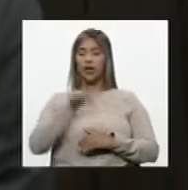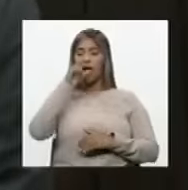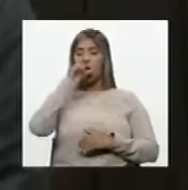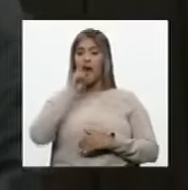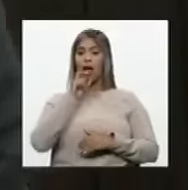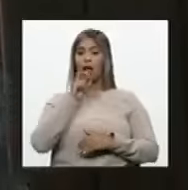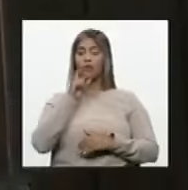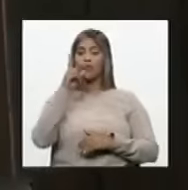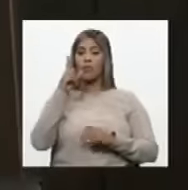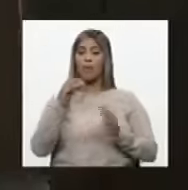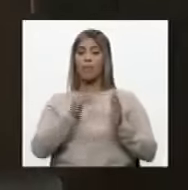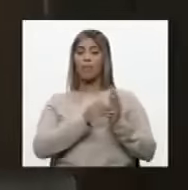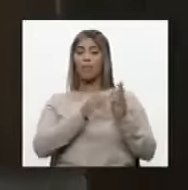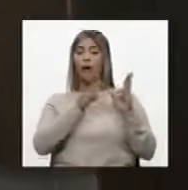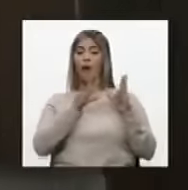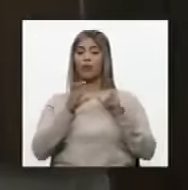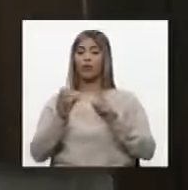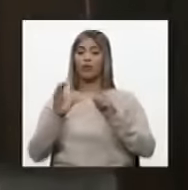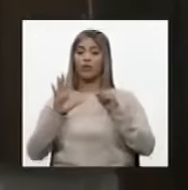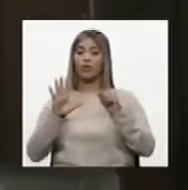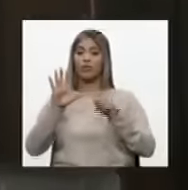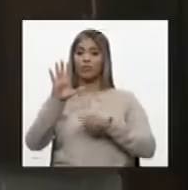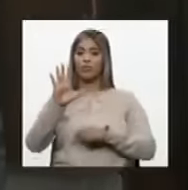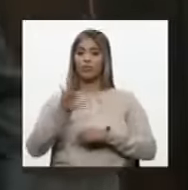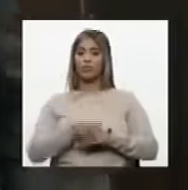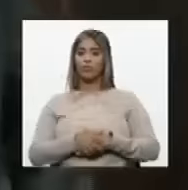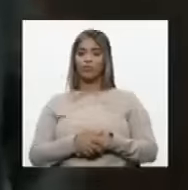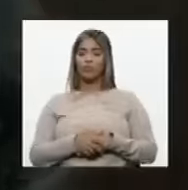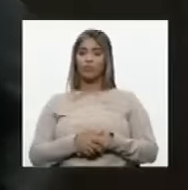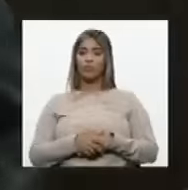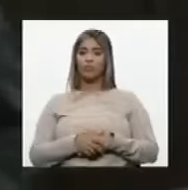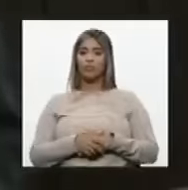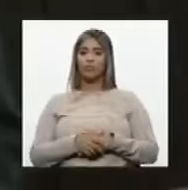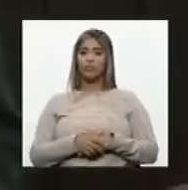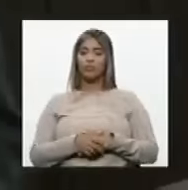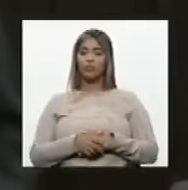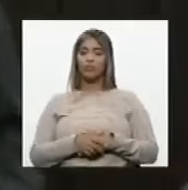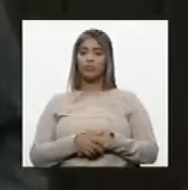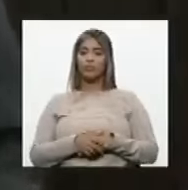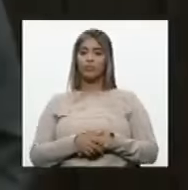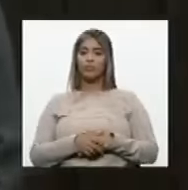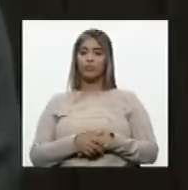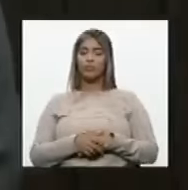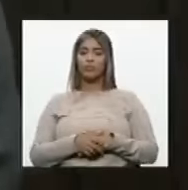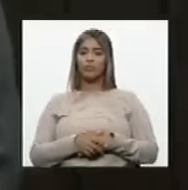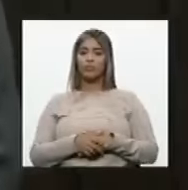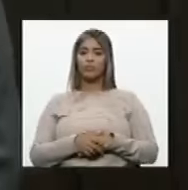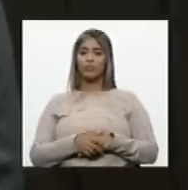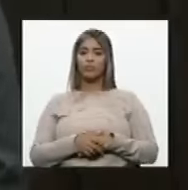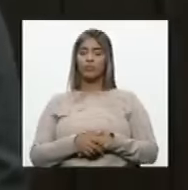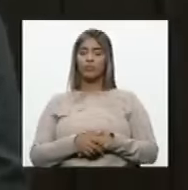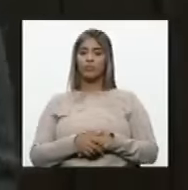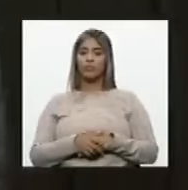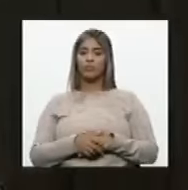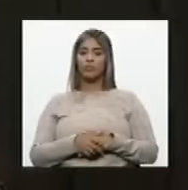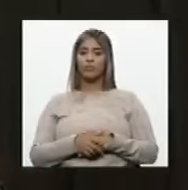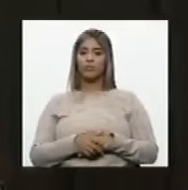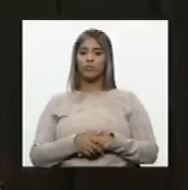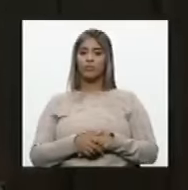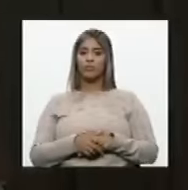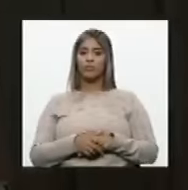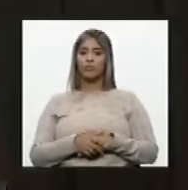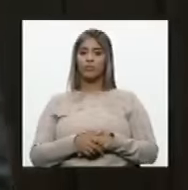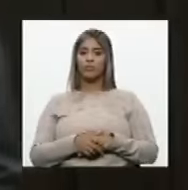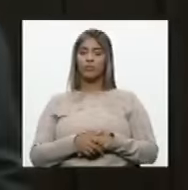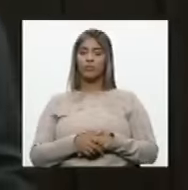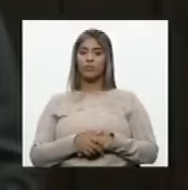octubre del año 1865. que es Andrés de